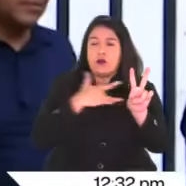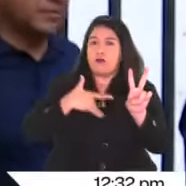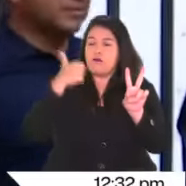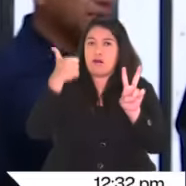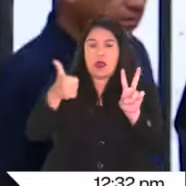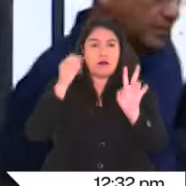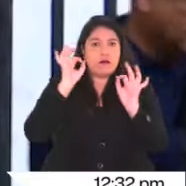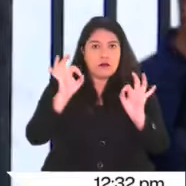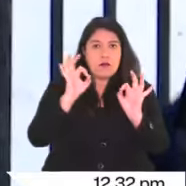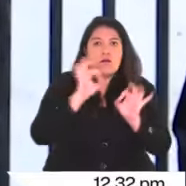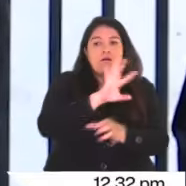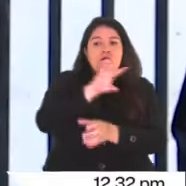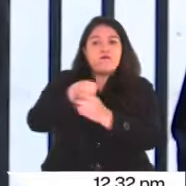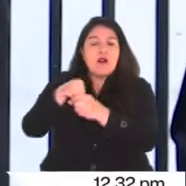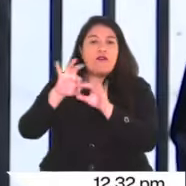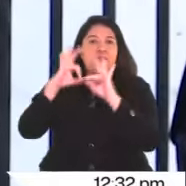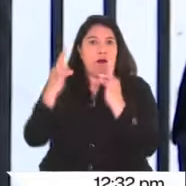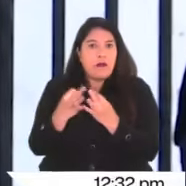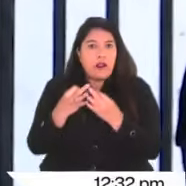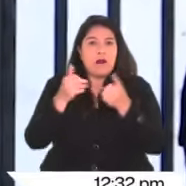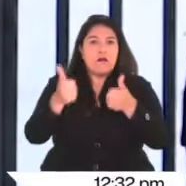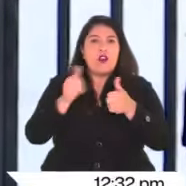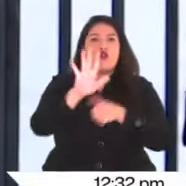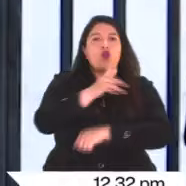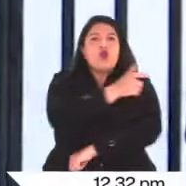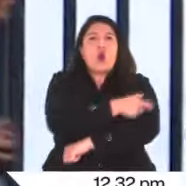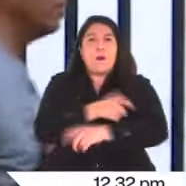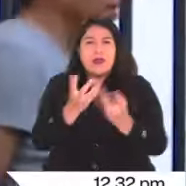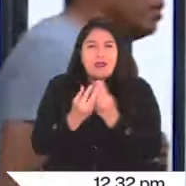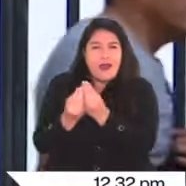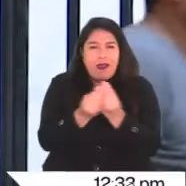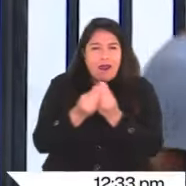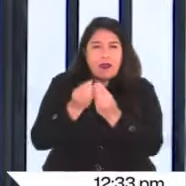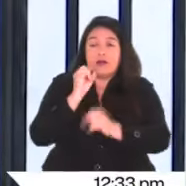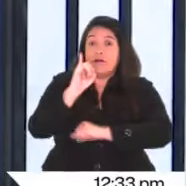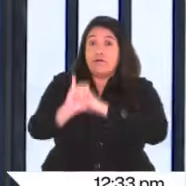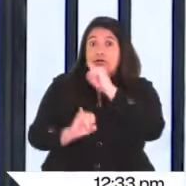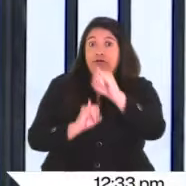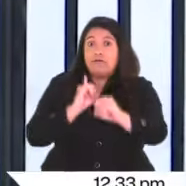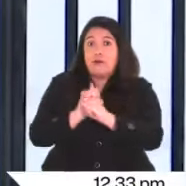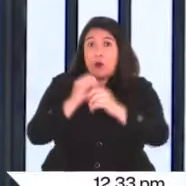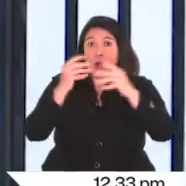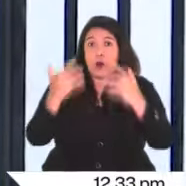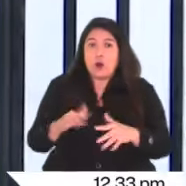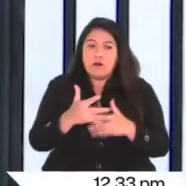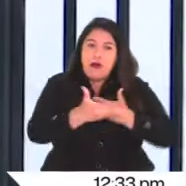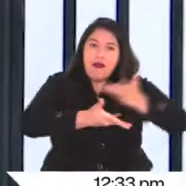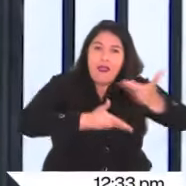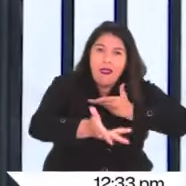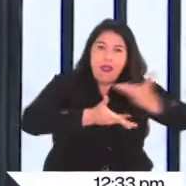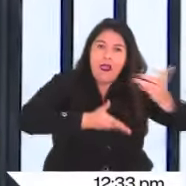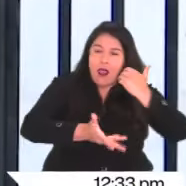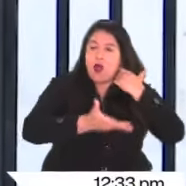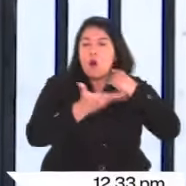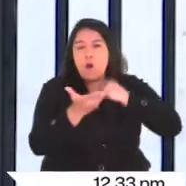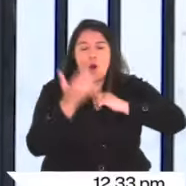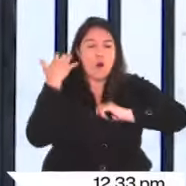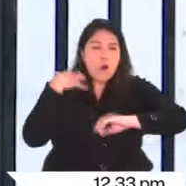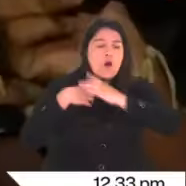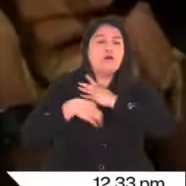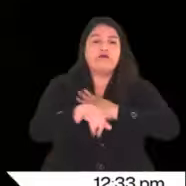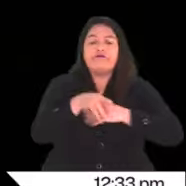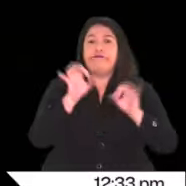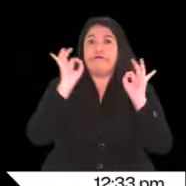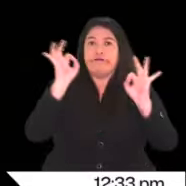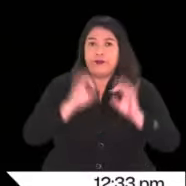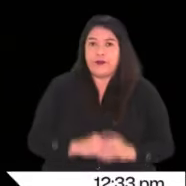encuentran con sus familiares y el Comité Internacional hizo su trabajo que hacemos acá de intermediario neutral y hemos procedido con eso.